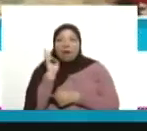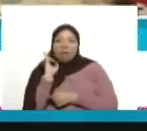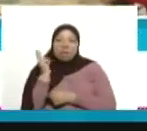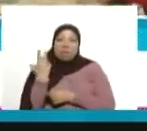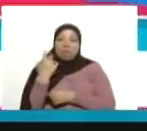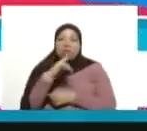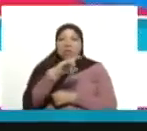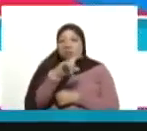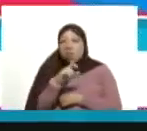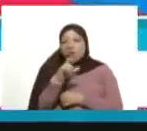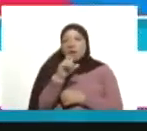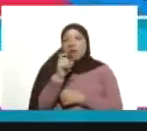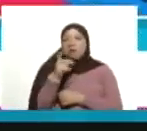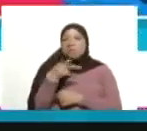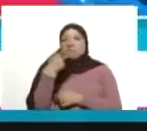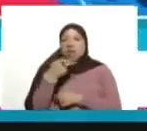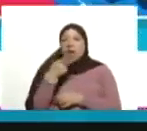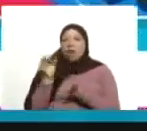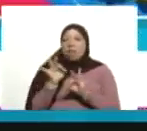hielo.